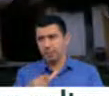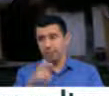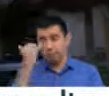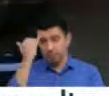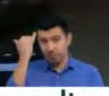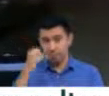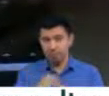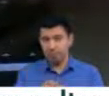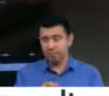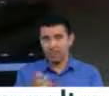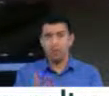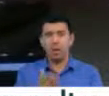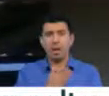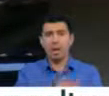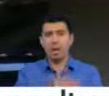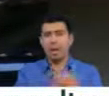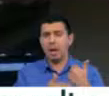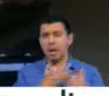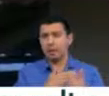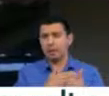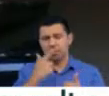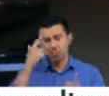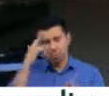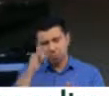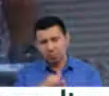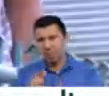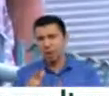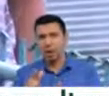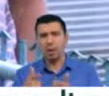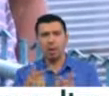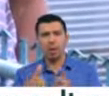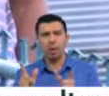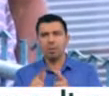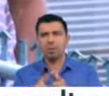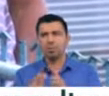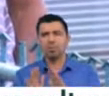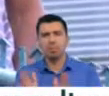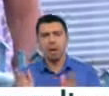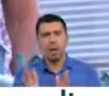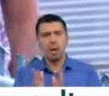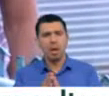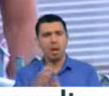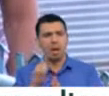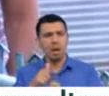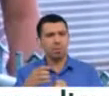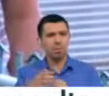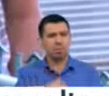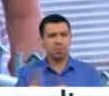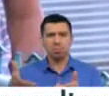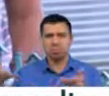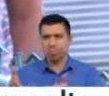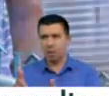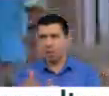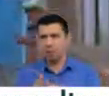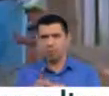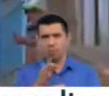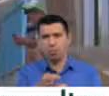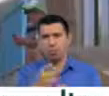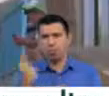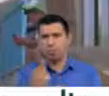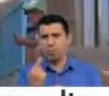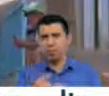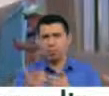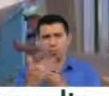no fue así como se pensaba, de que, mejor dicho, iba a ser los autodefensas liberar al pueblo de las